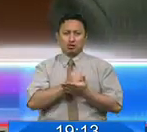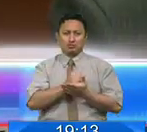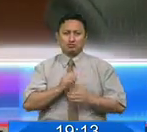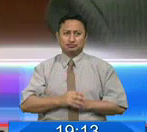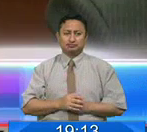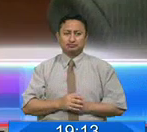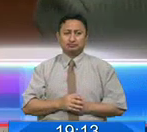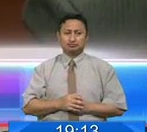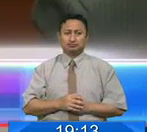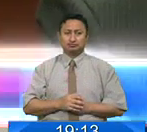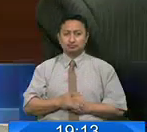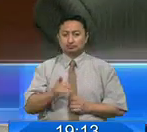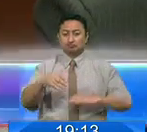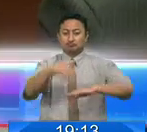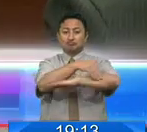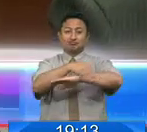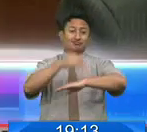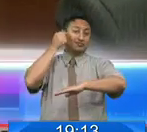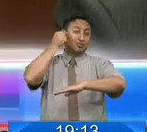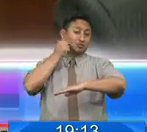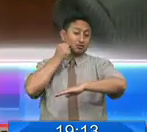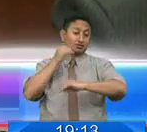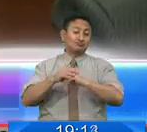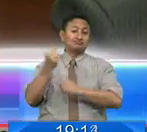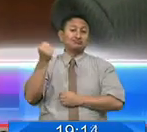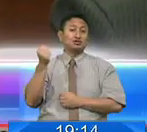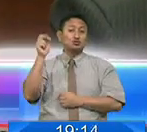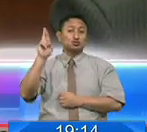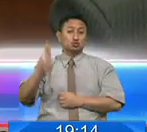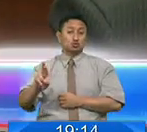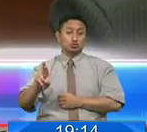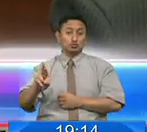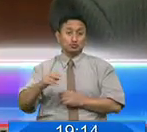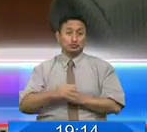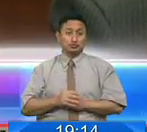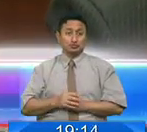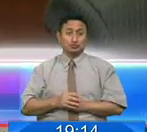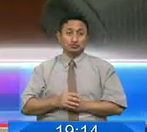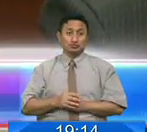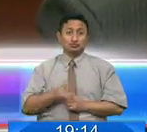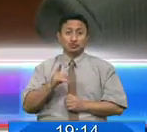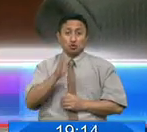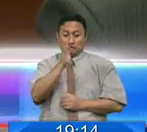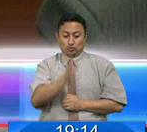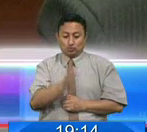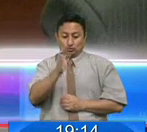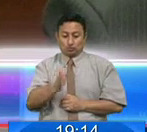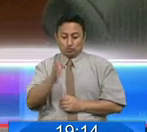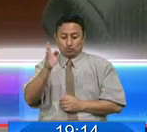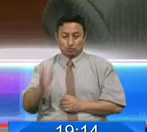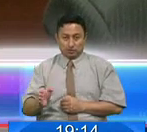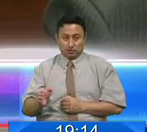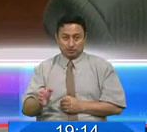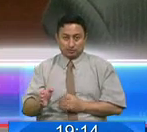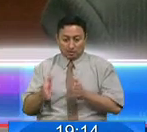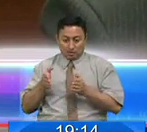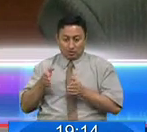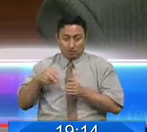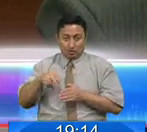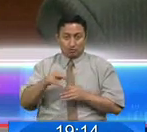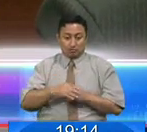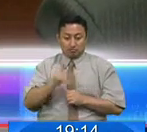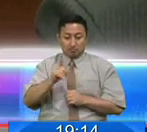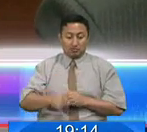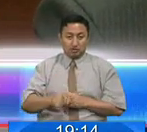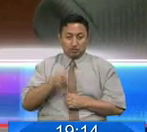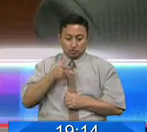intervención de la simón bolívar es en el s en el sur en la parte sur y se va a ser carril carril por carriles es decir las personas que